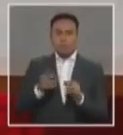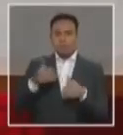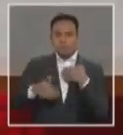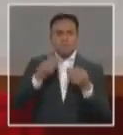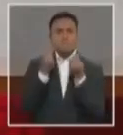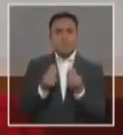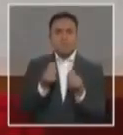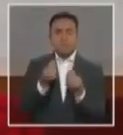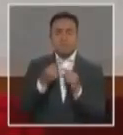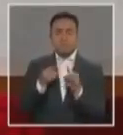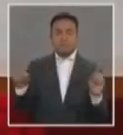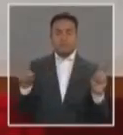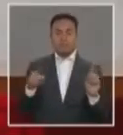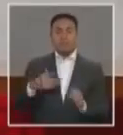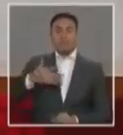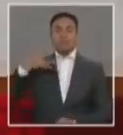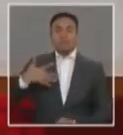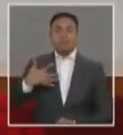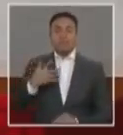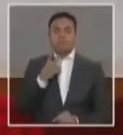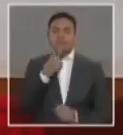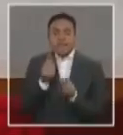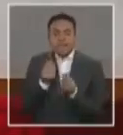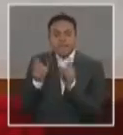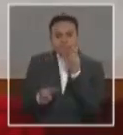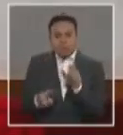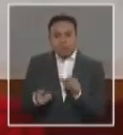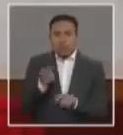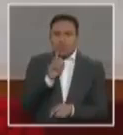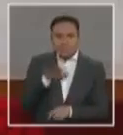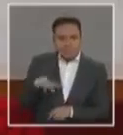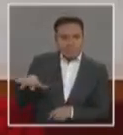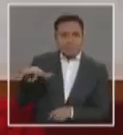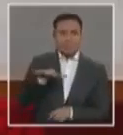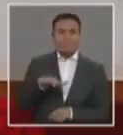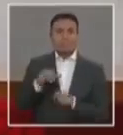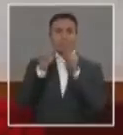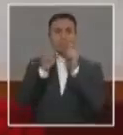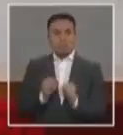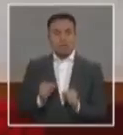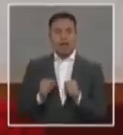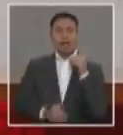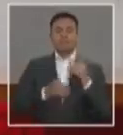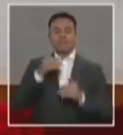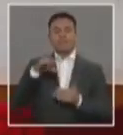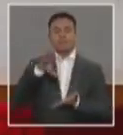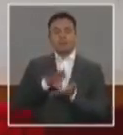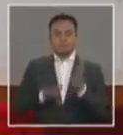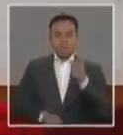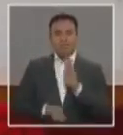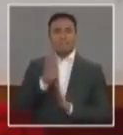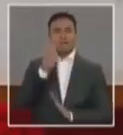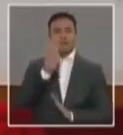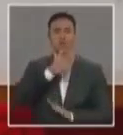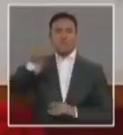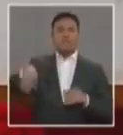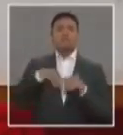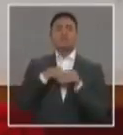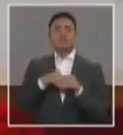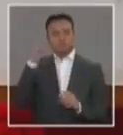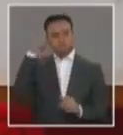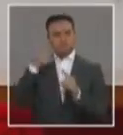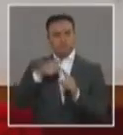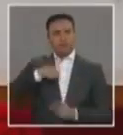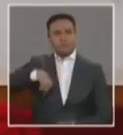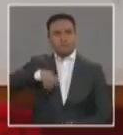votada por parte del Estado de larga Data por varias década se requiere un paquete de medidas y un estímulo